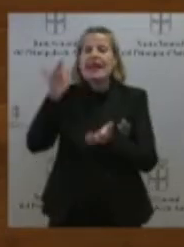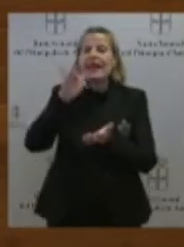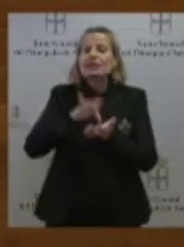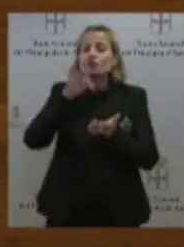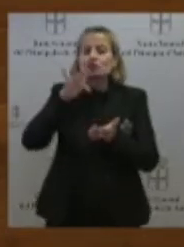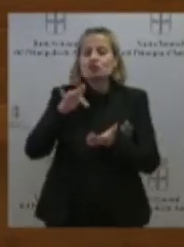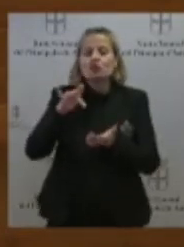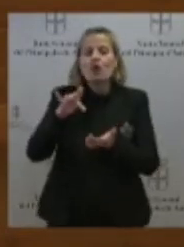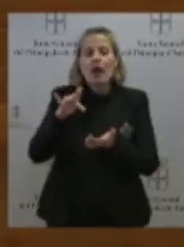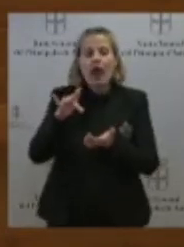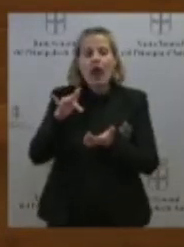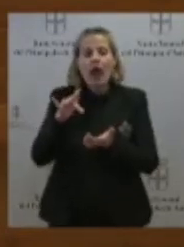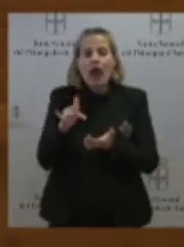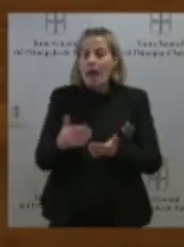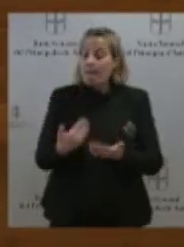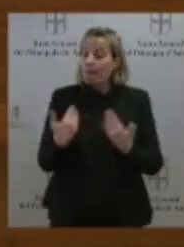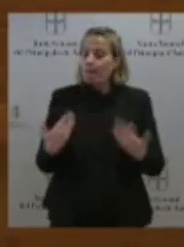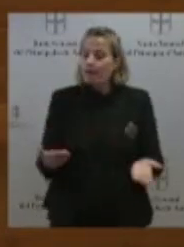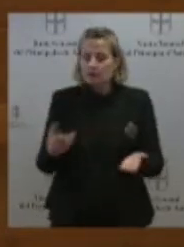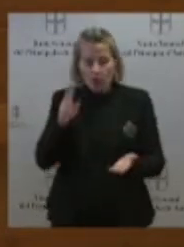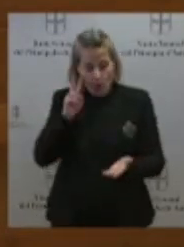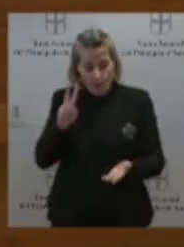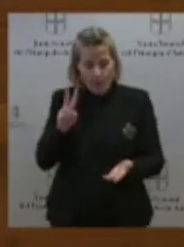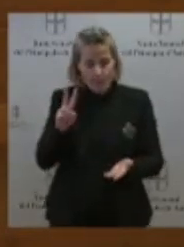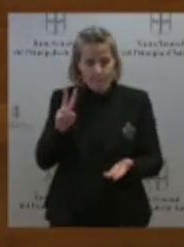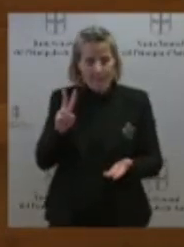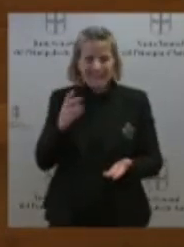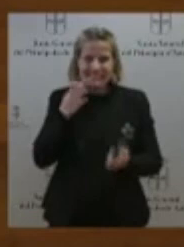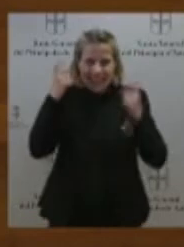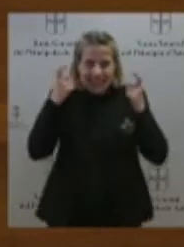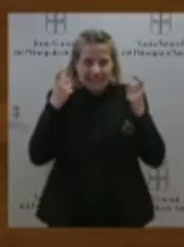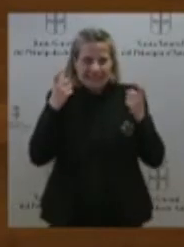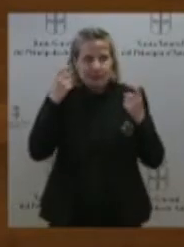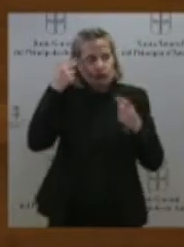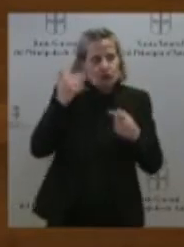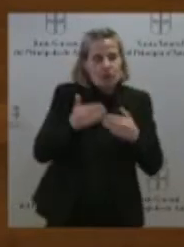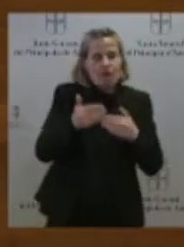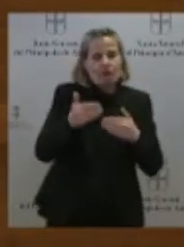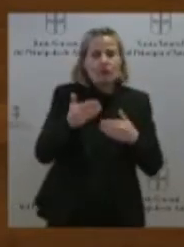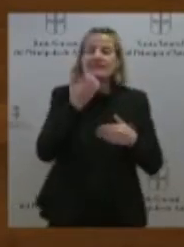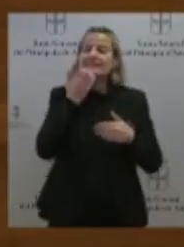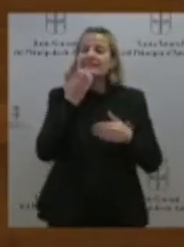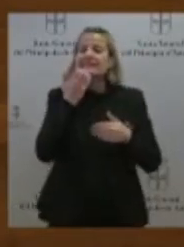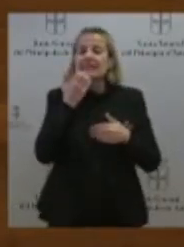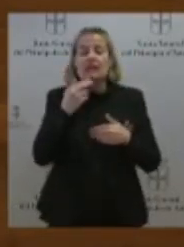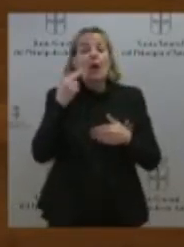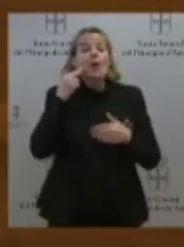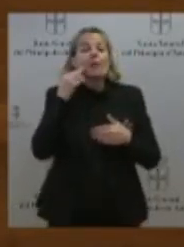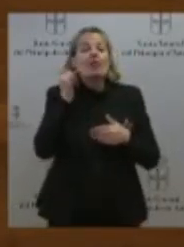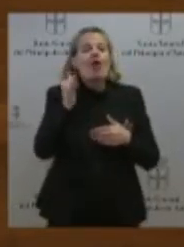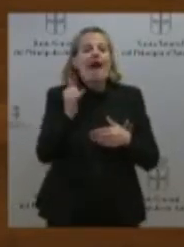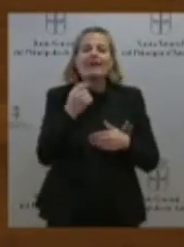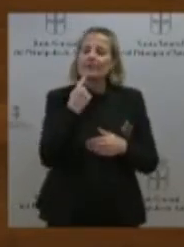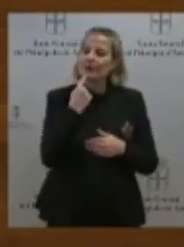ni juicios falsos. No en vano, nombrar un miedo es el primer paso para enfrentarse a él. Y en ningún lugar como en la